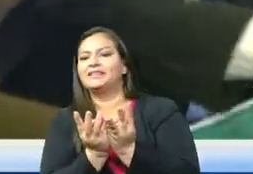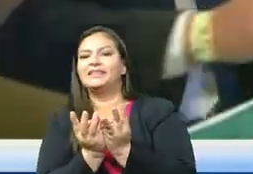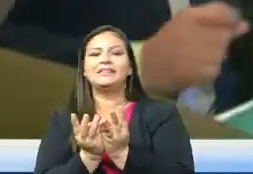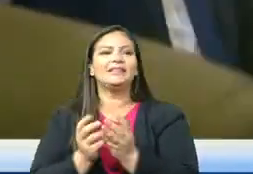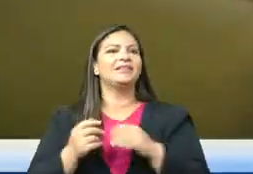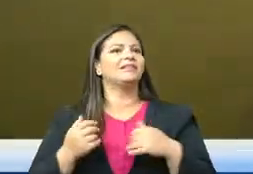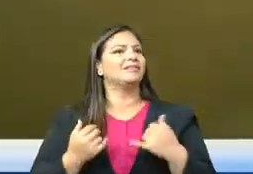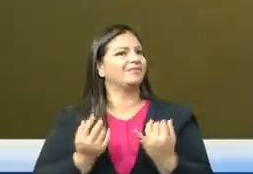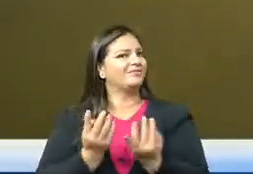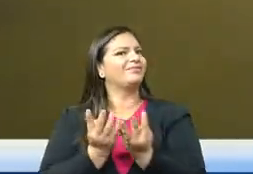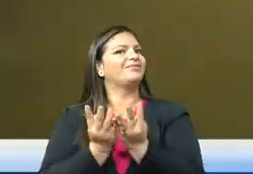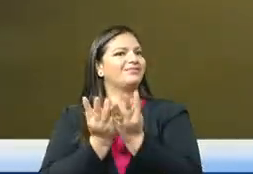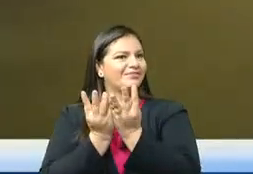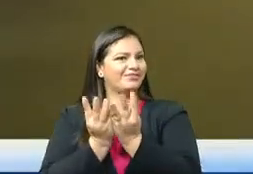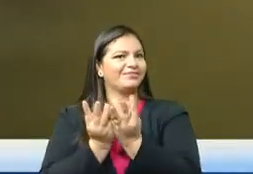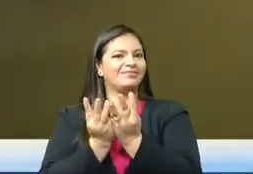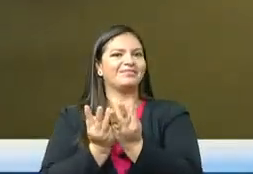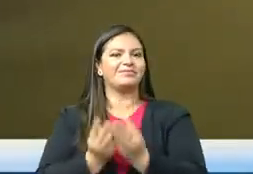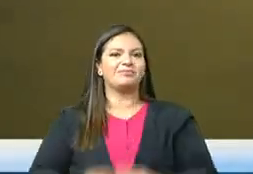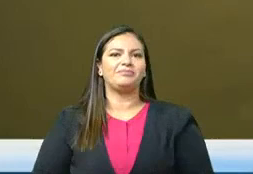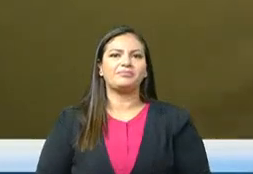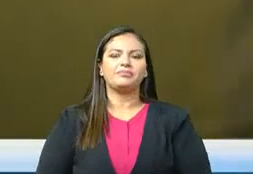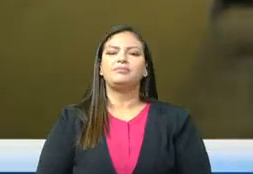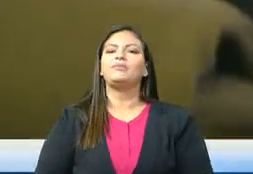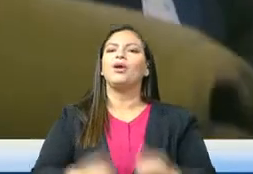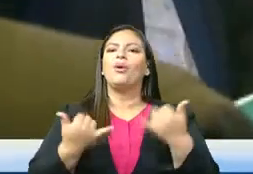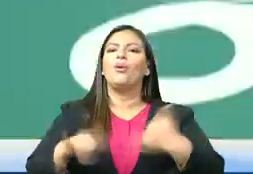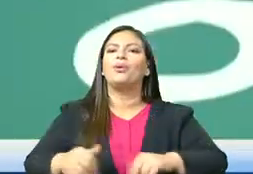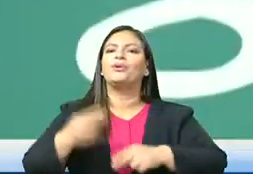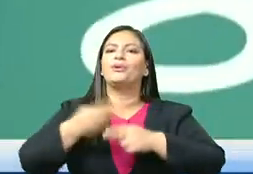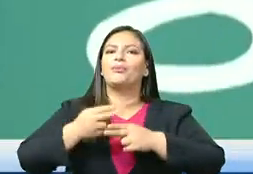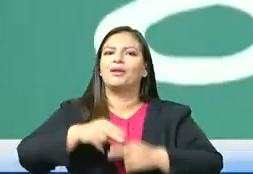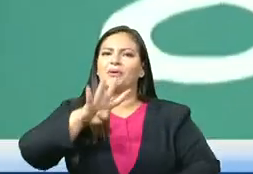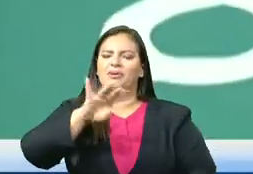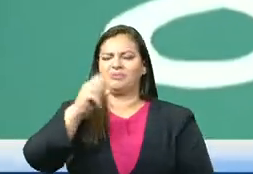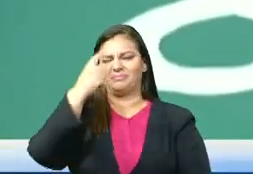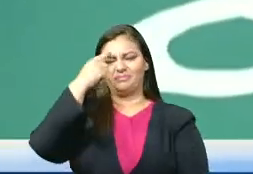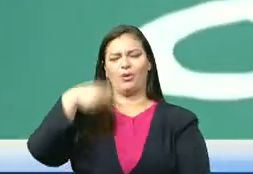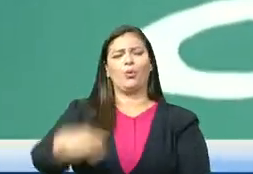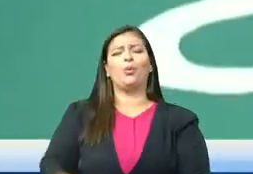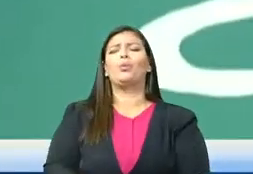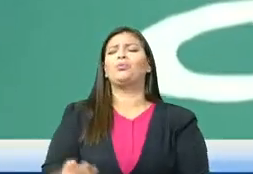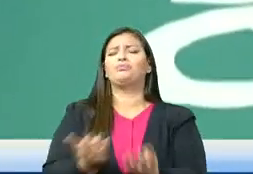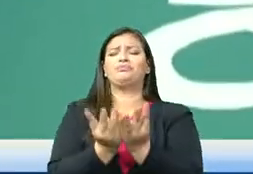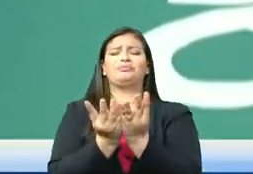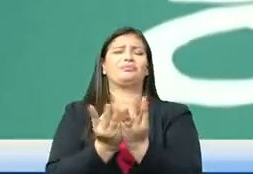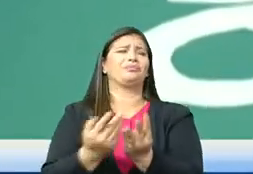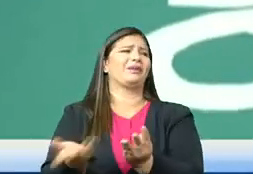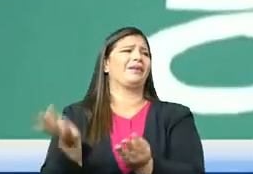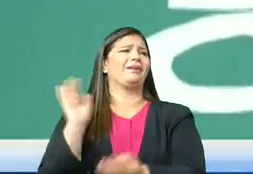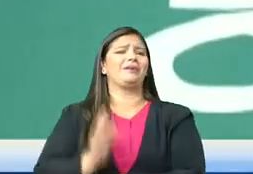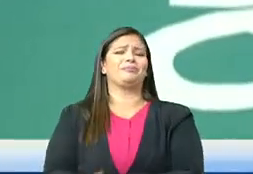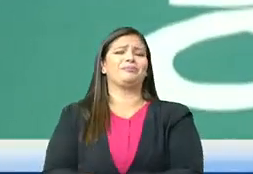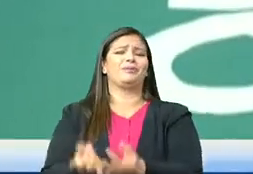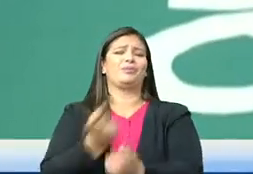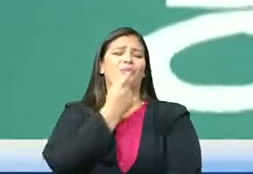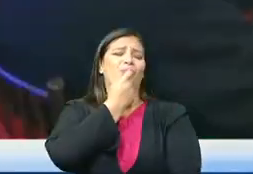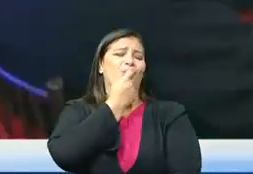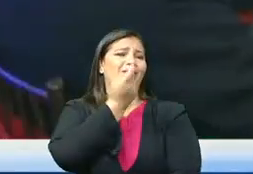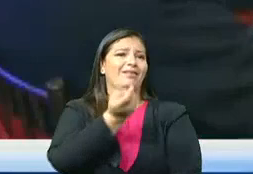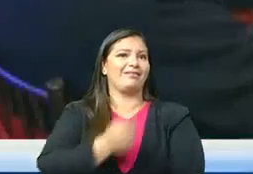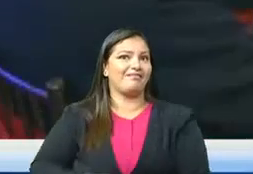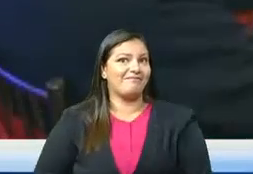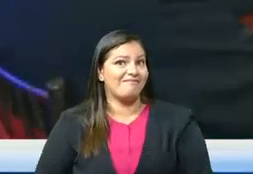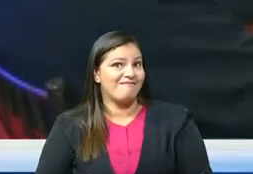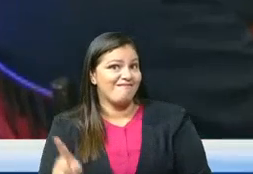40, tradición quiteña que para muchos resulta un juego sencillo, con muchas reglas, una mezcla del azar y la retentiva.